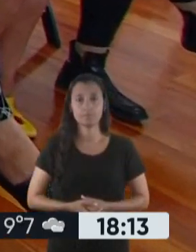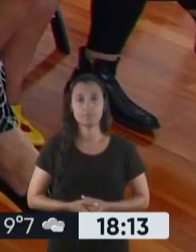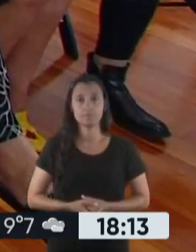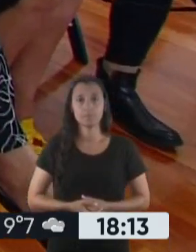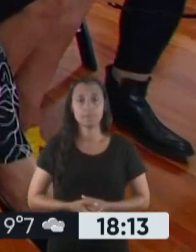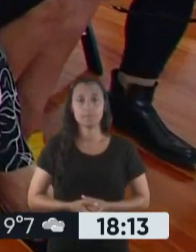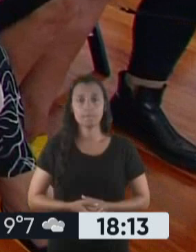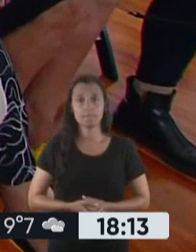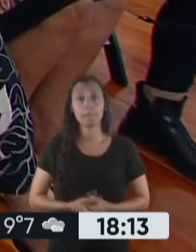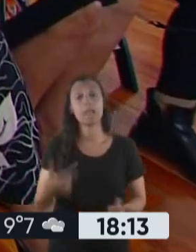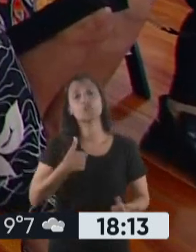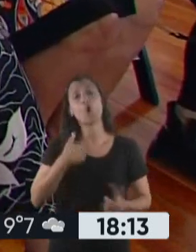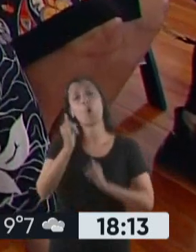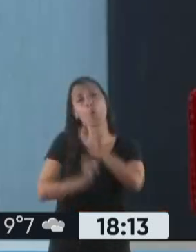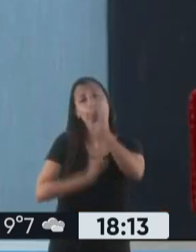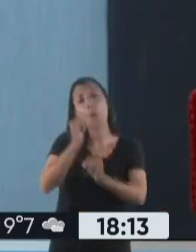cuando uno habla de